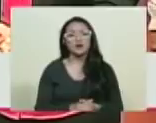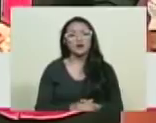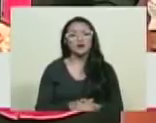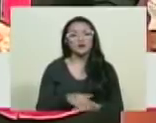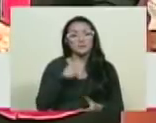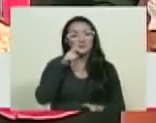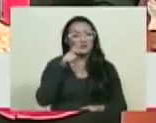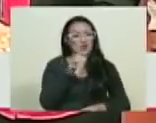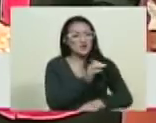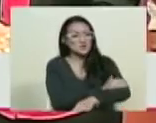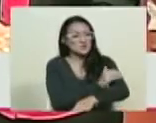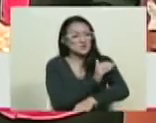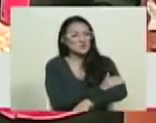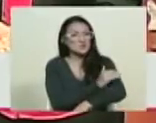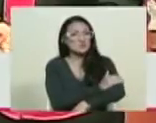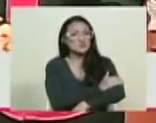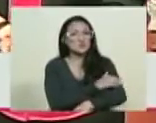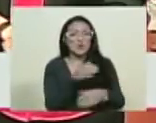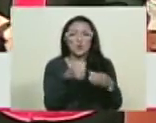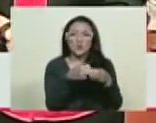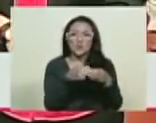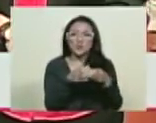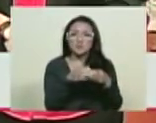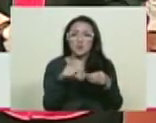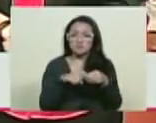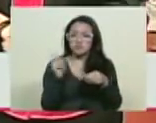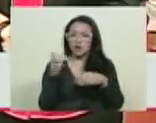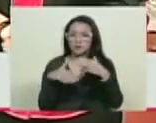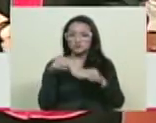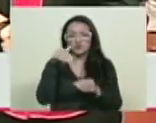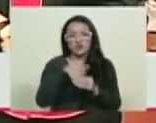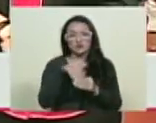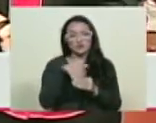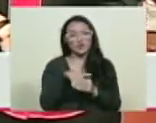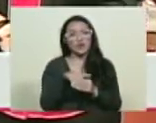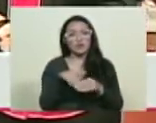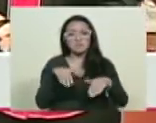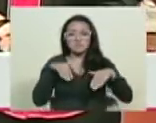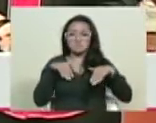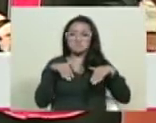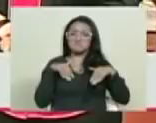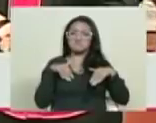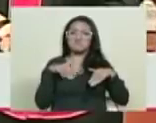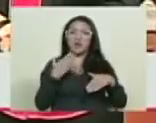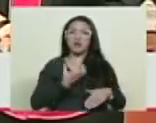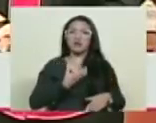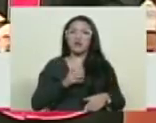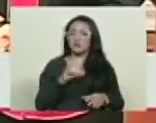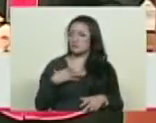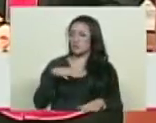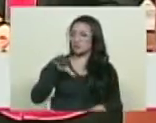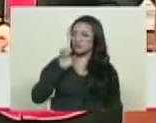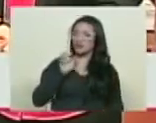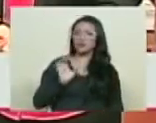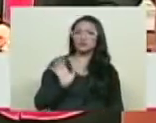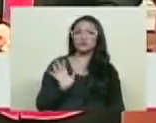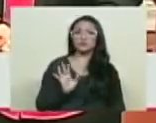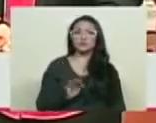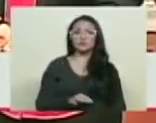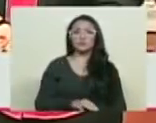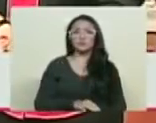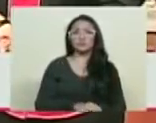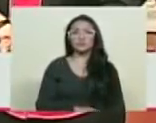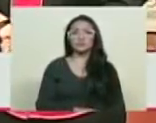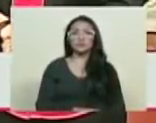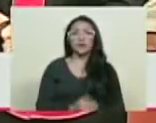políticos de la derecha se haya retirado el proceso electoral y democrático para alcaldes alcaldesa no se puede entender y